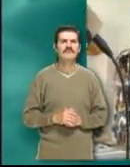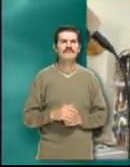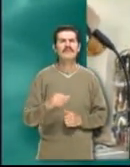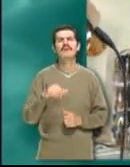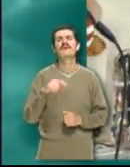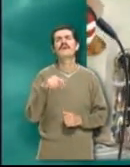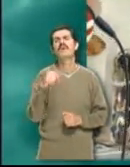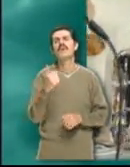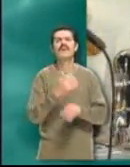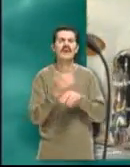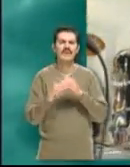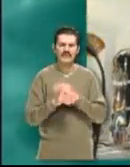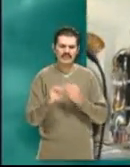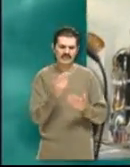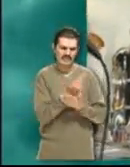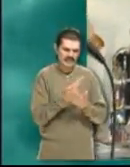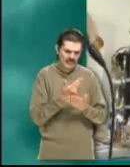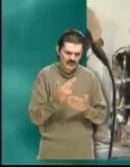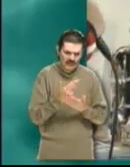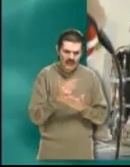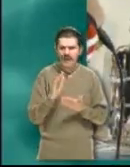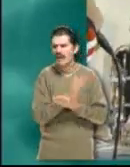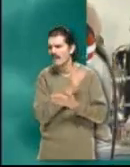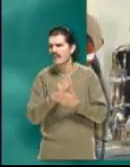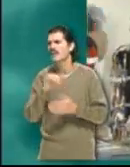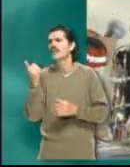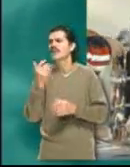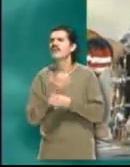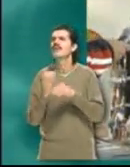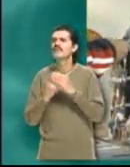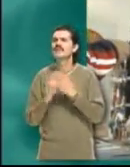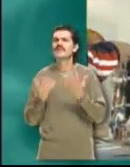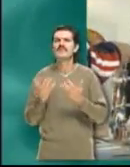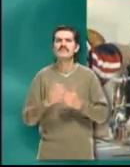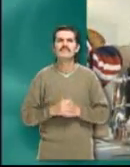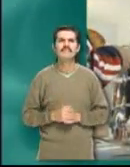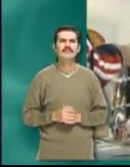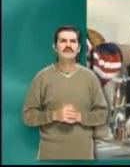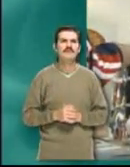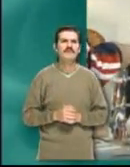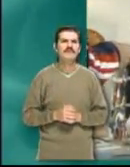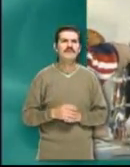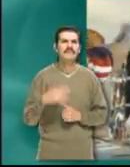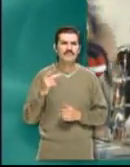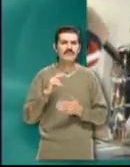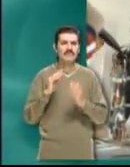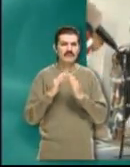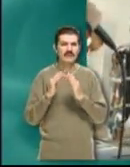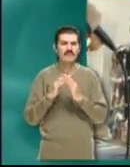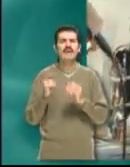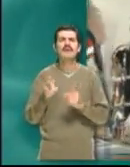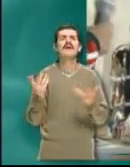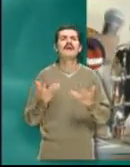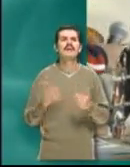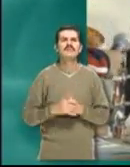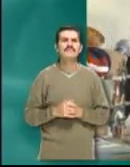¿Qué otras actividades haces aparte de pintar? Acá, en mi casa. ¿En tu